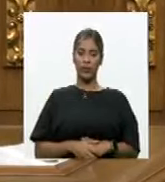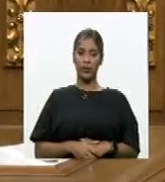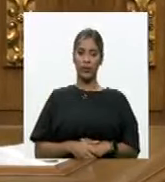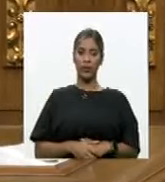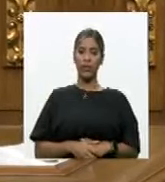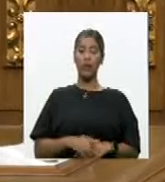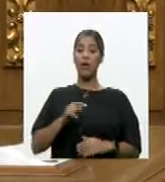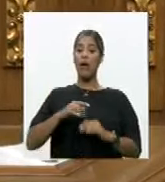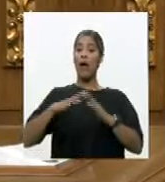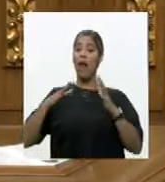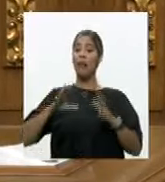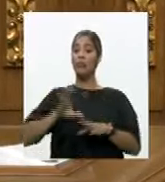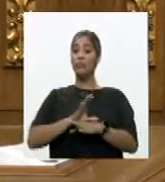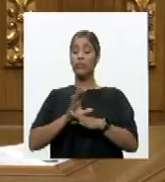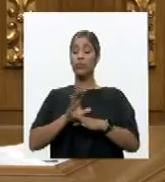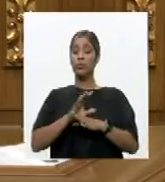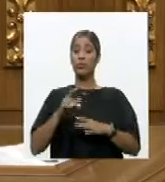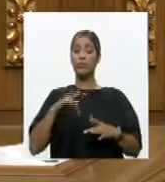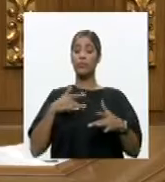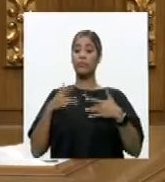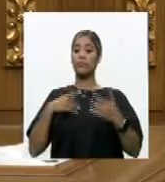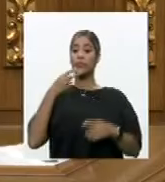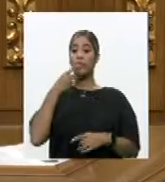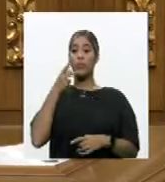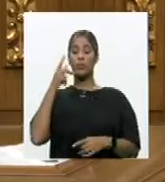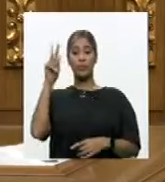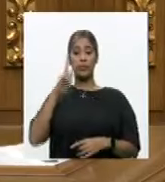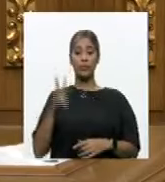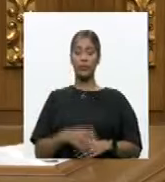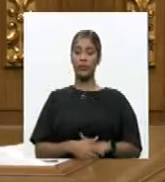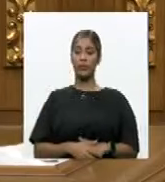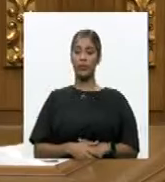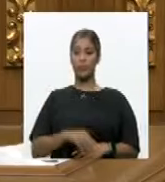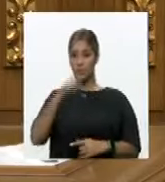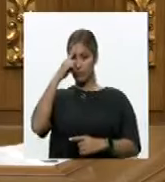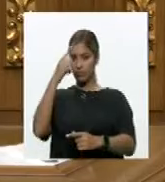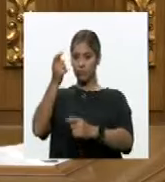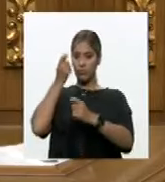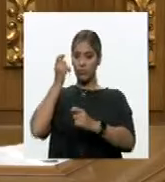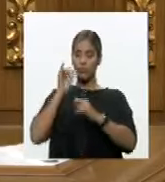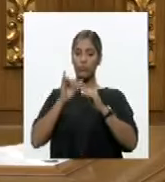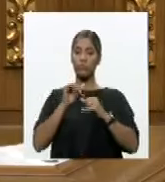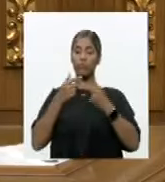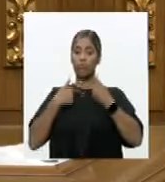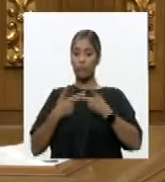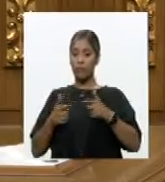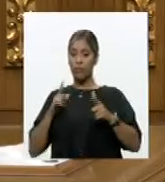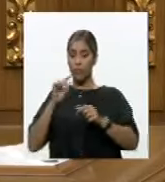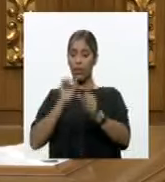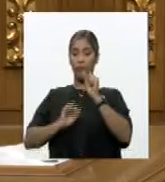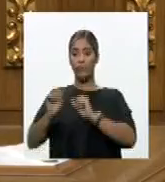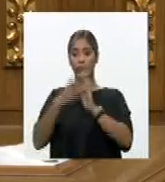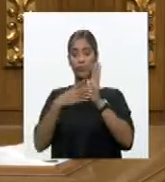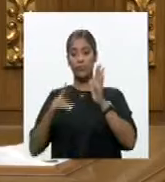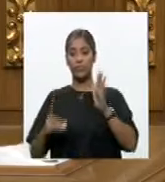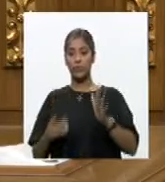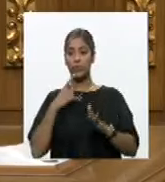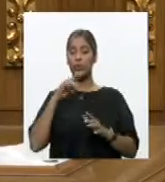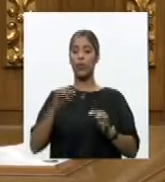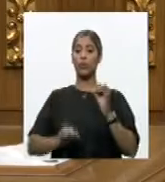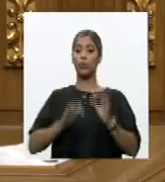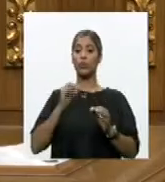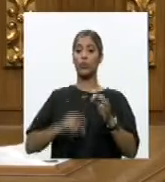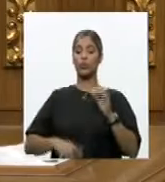fue uno de los grandes poetas, cantores y activistas políticos venezolanos, recordado por su canto libertario en defensa de los derechos y la